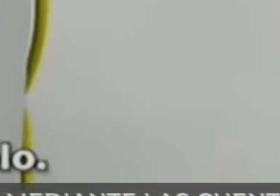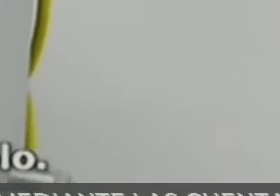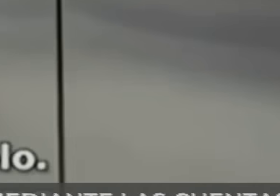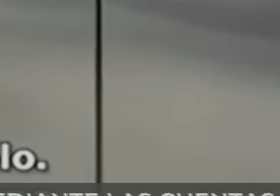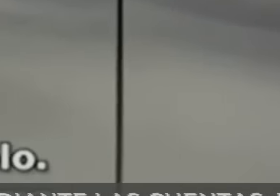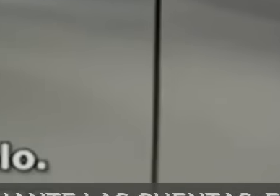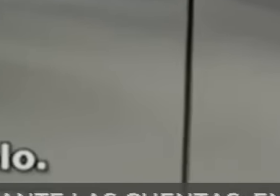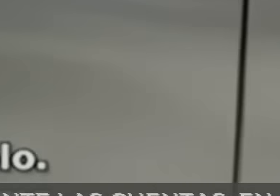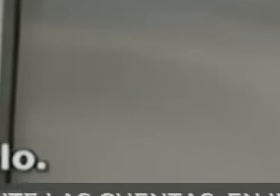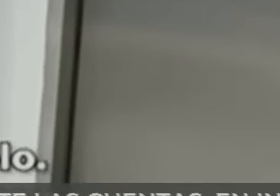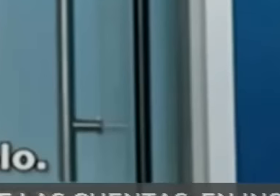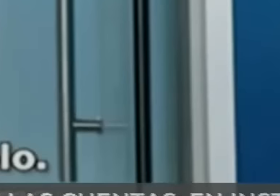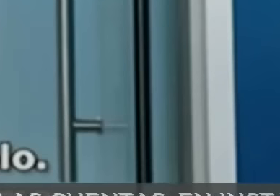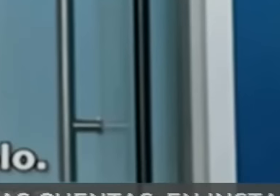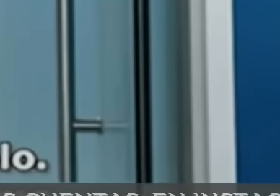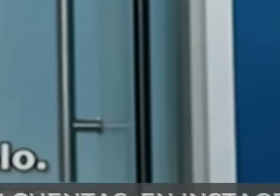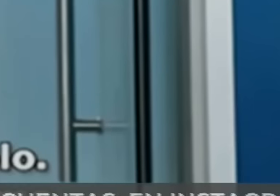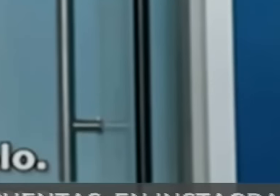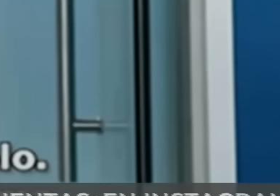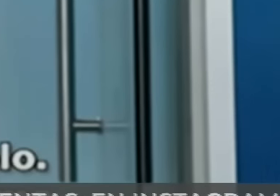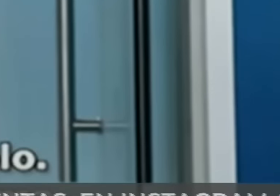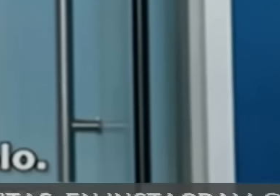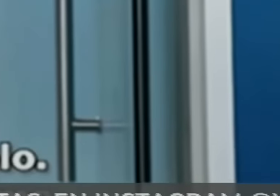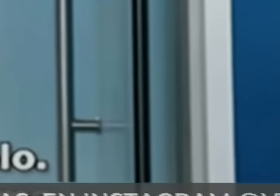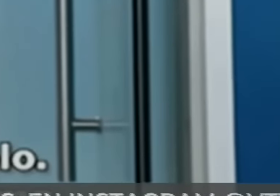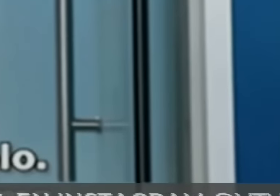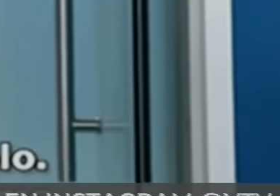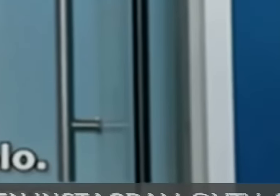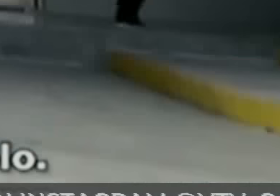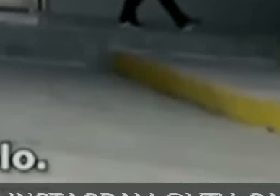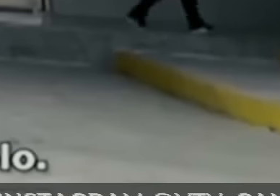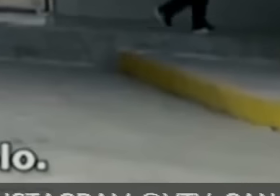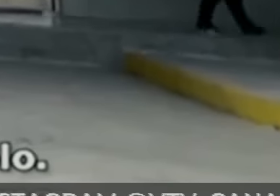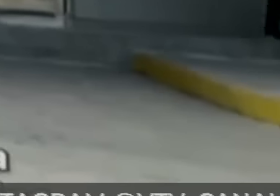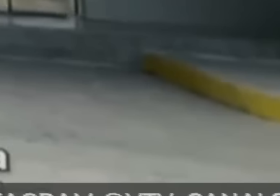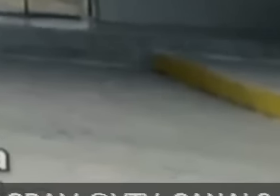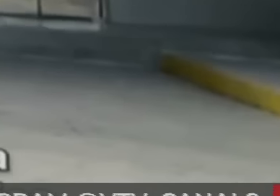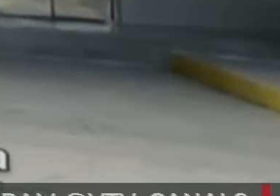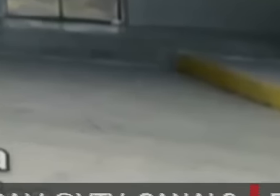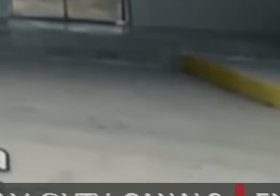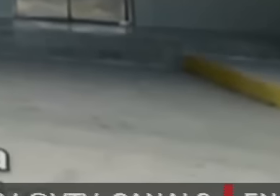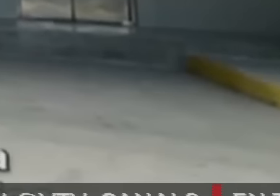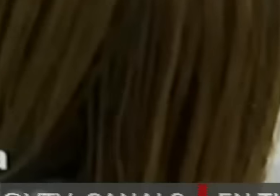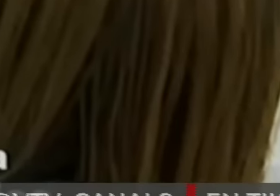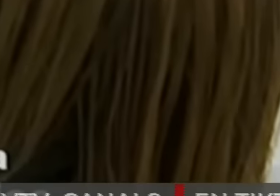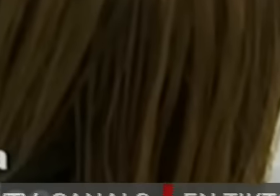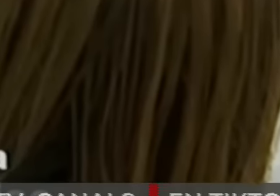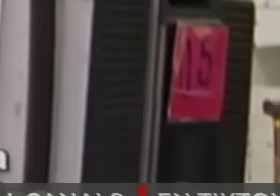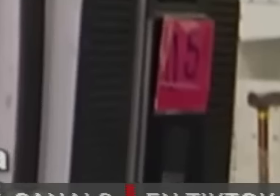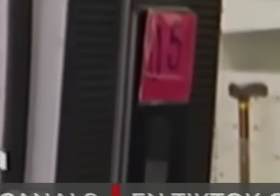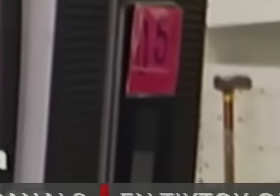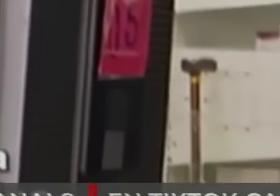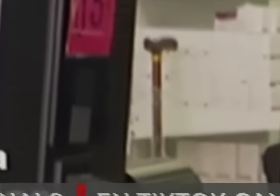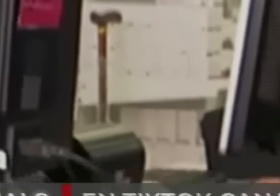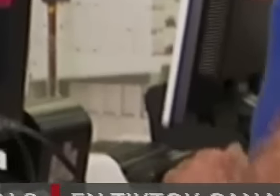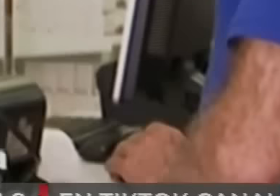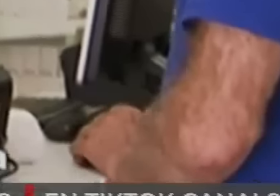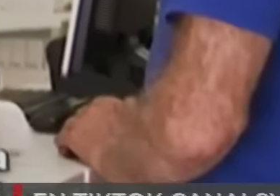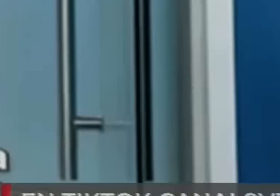obras, estos centros de salud para el pueblo. Y se puede construir un nuevo sistema de salud desde Venezuela que sea